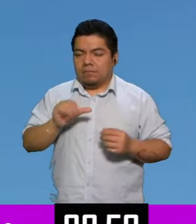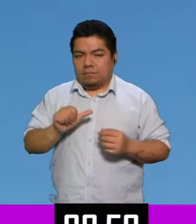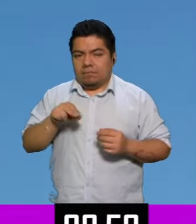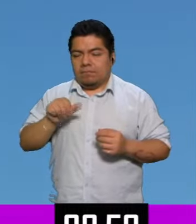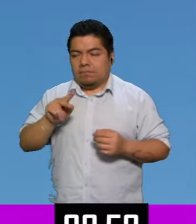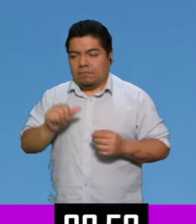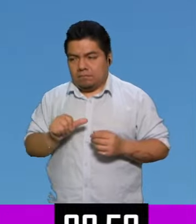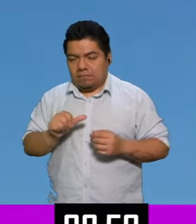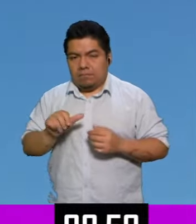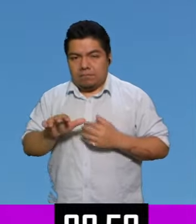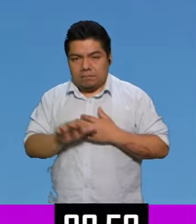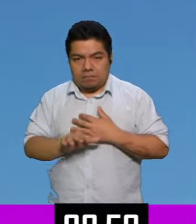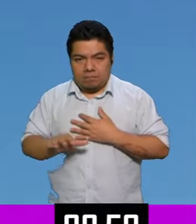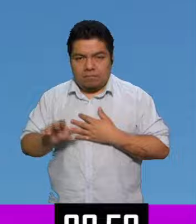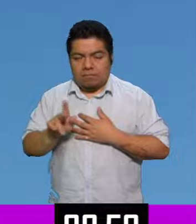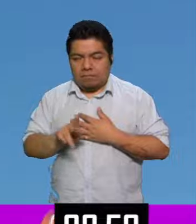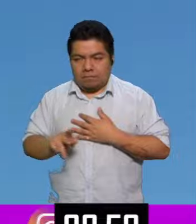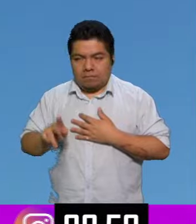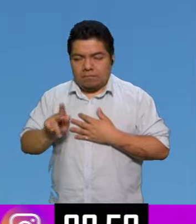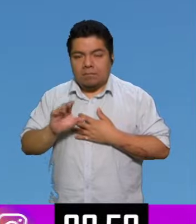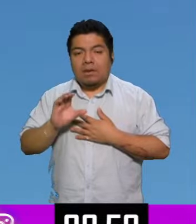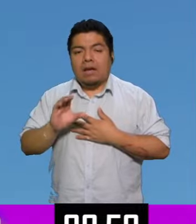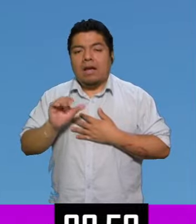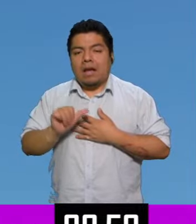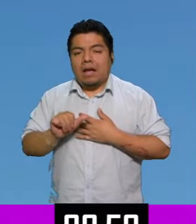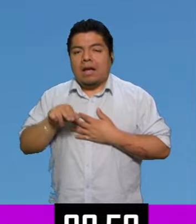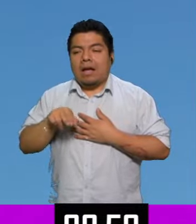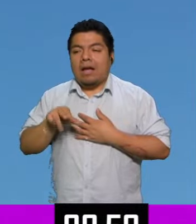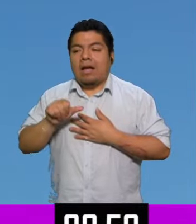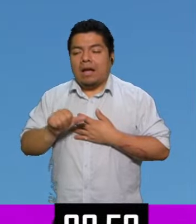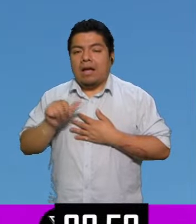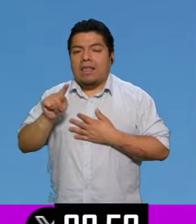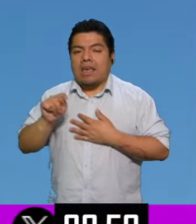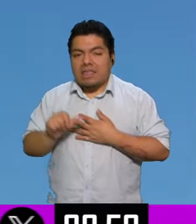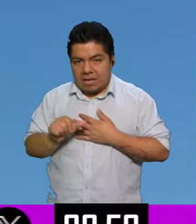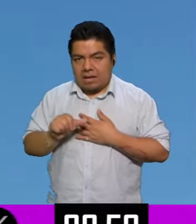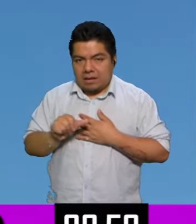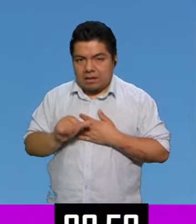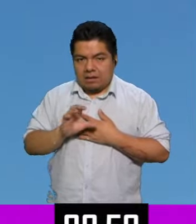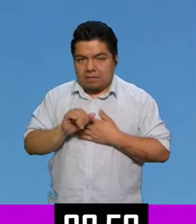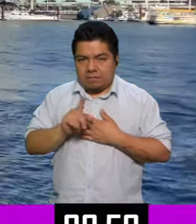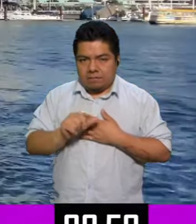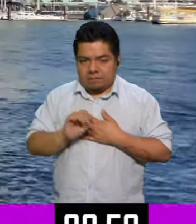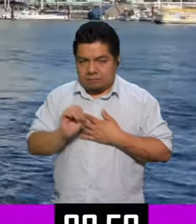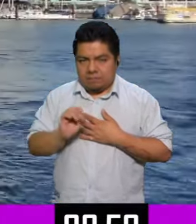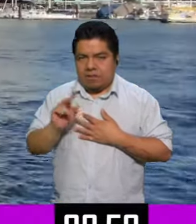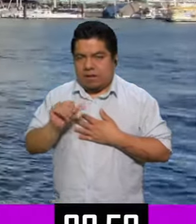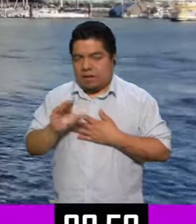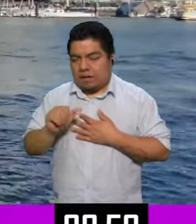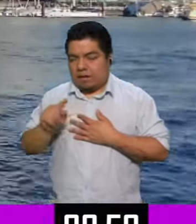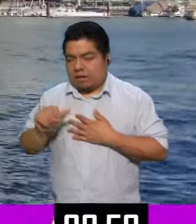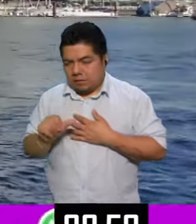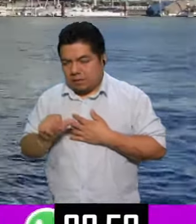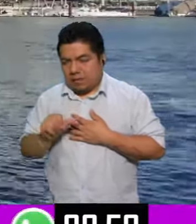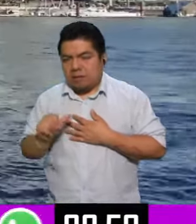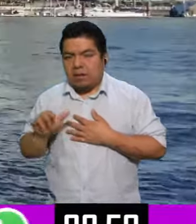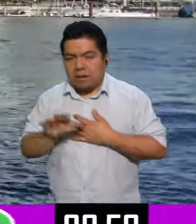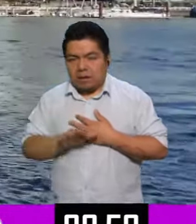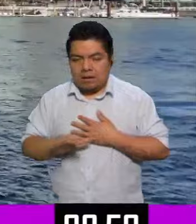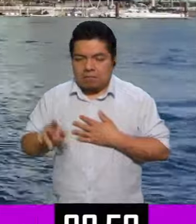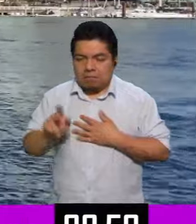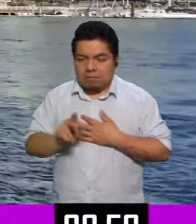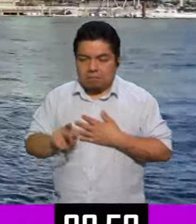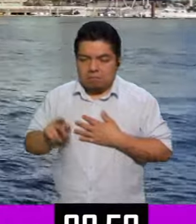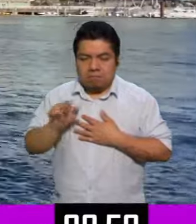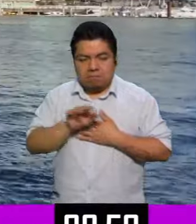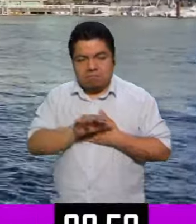quiere decir el poblado el está canaca, allá. Canaca, charro. No, Canata, no Canaca. Canata, no Calaca. Y entonces resulta que era poblado y dijo, ah, bueno,